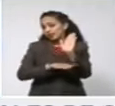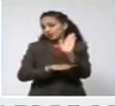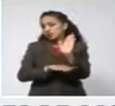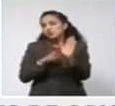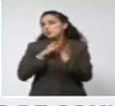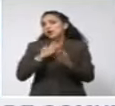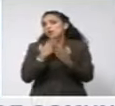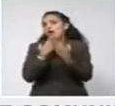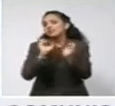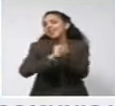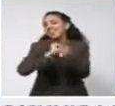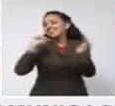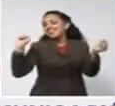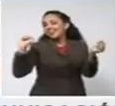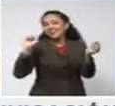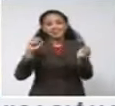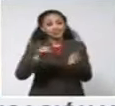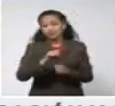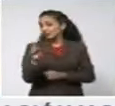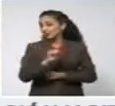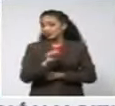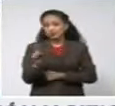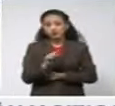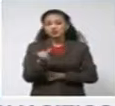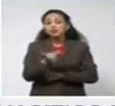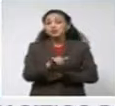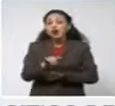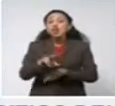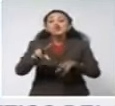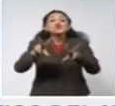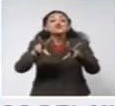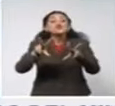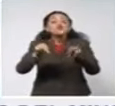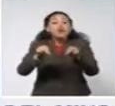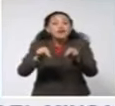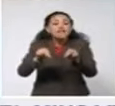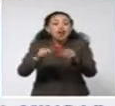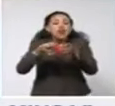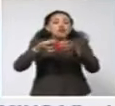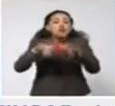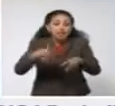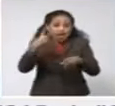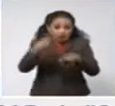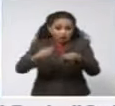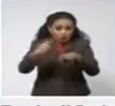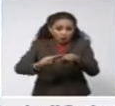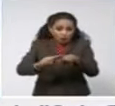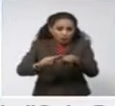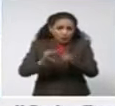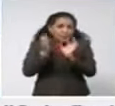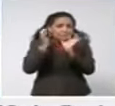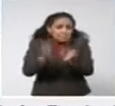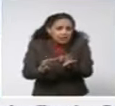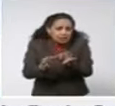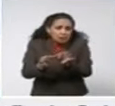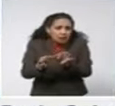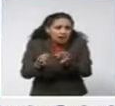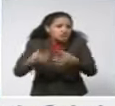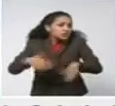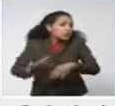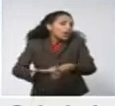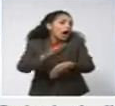no es, o sea, fíjense que se llama una nueva normalidad, porque no es la misma que teníamos, podemos